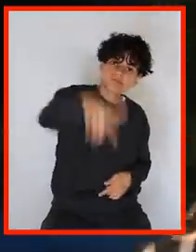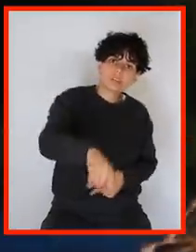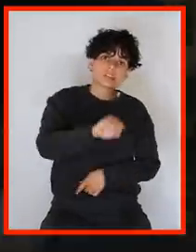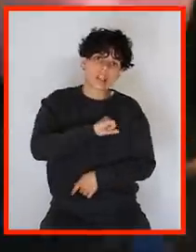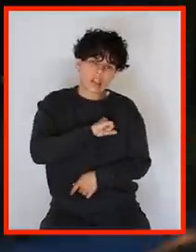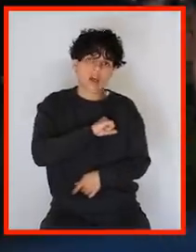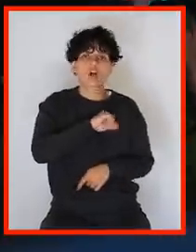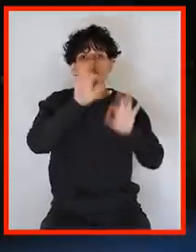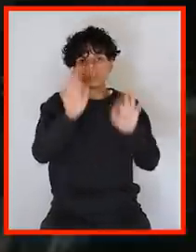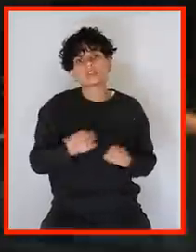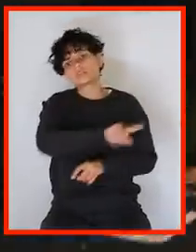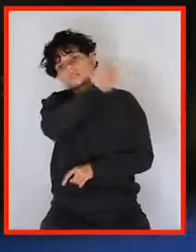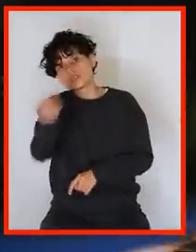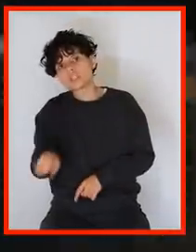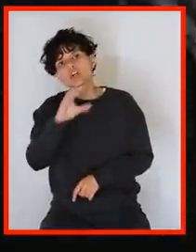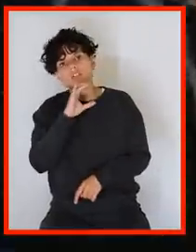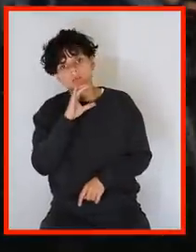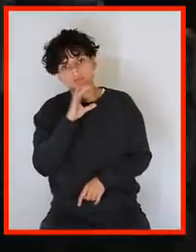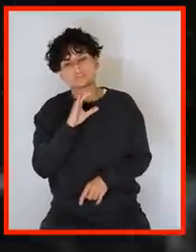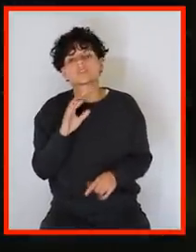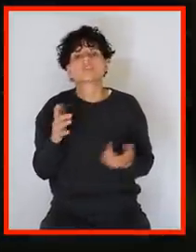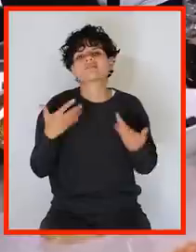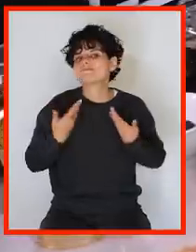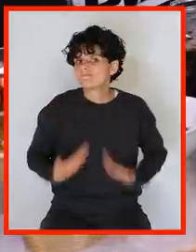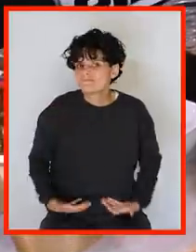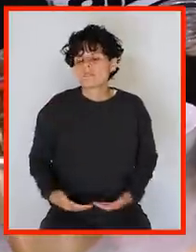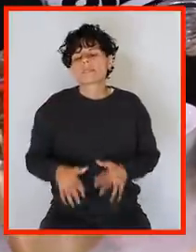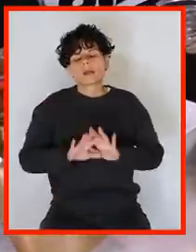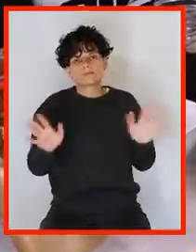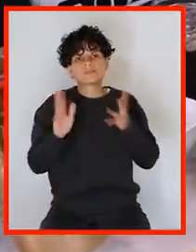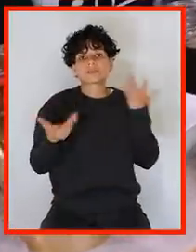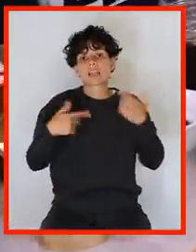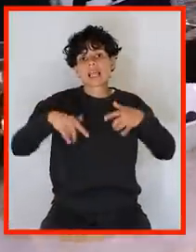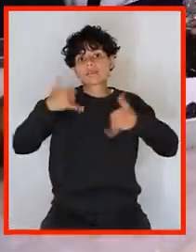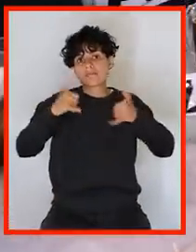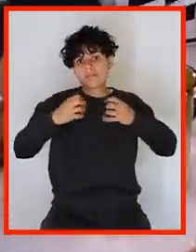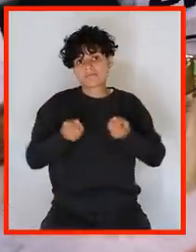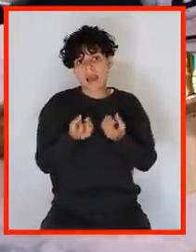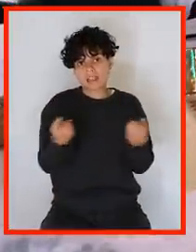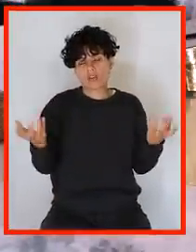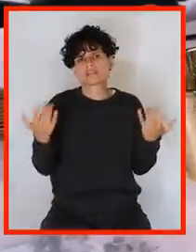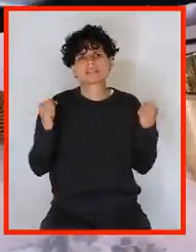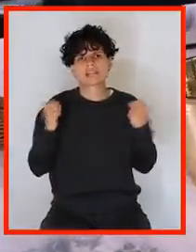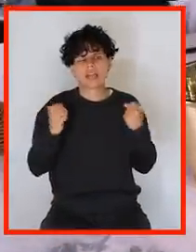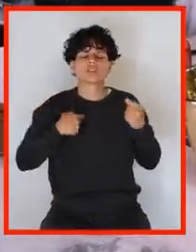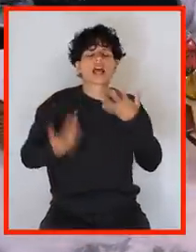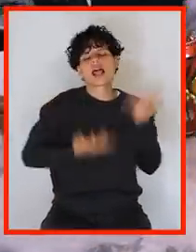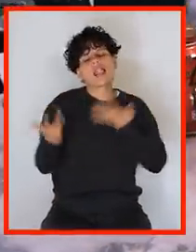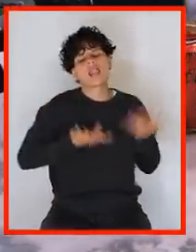allá. Después Santiago, al tiro, al mismo día así, para de repente cantábamos así en el patio, así harto